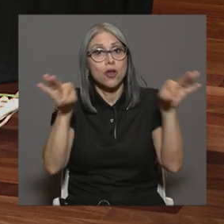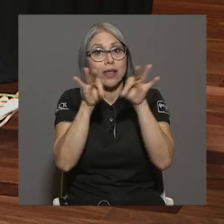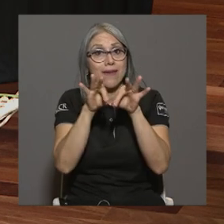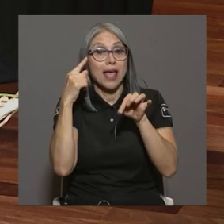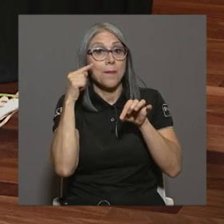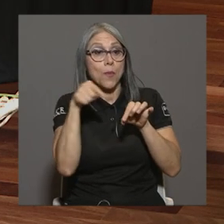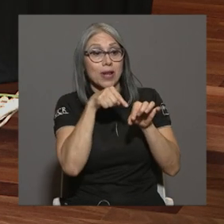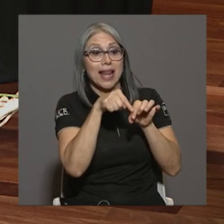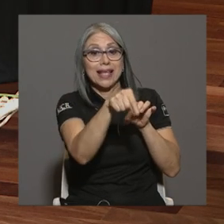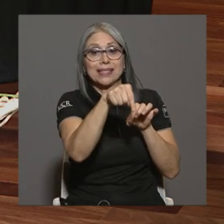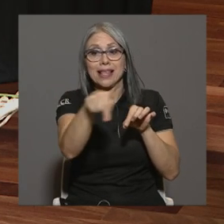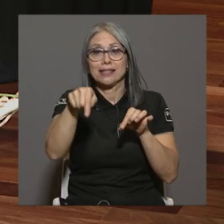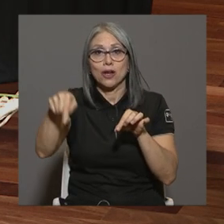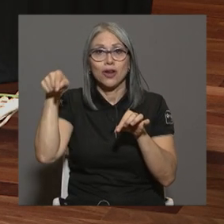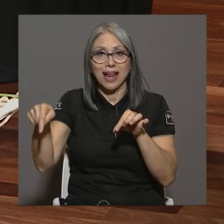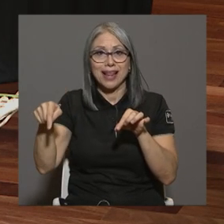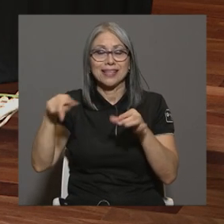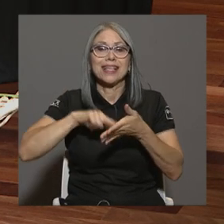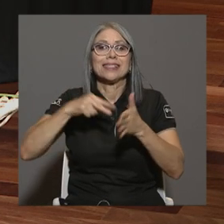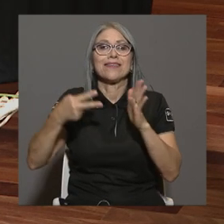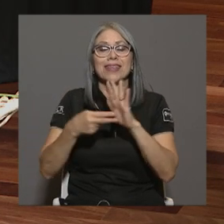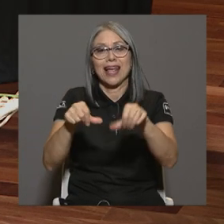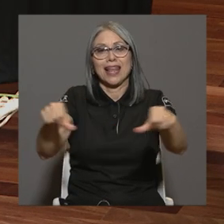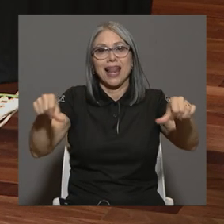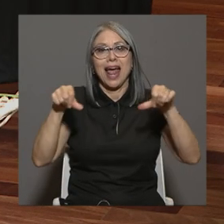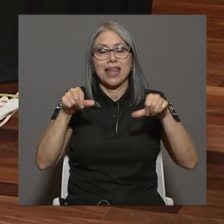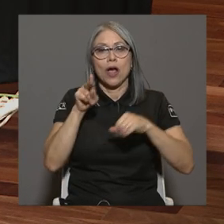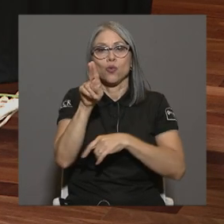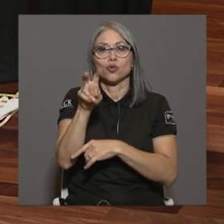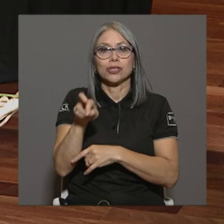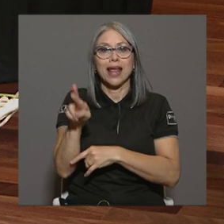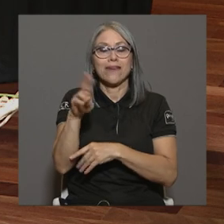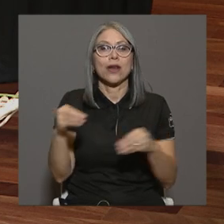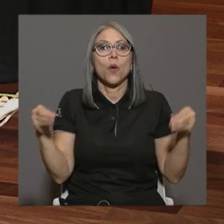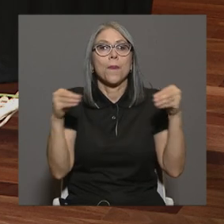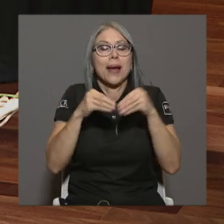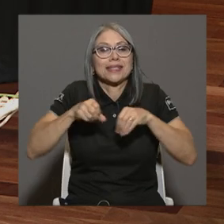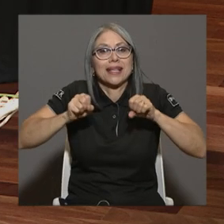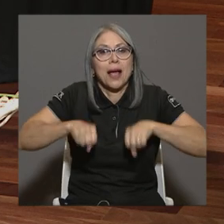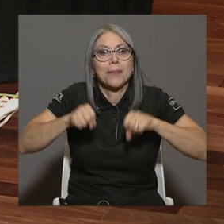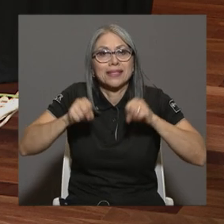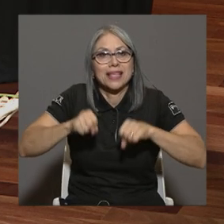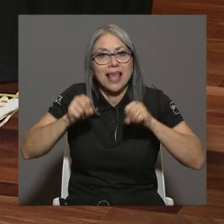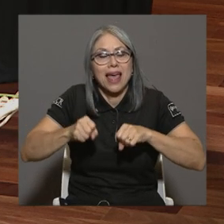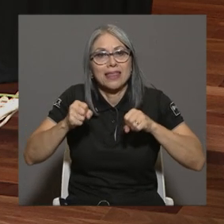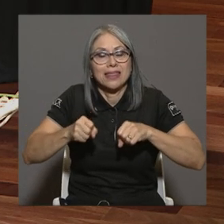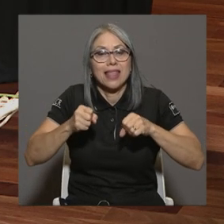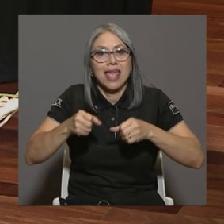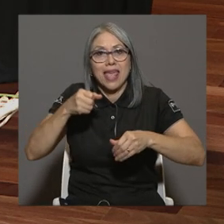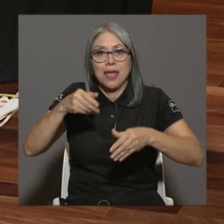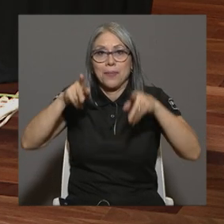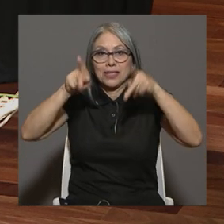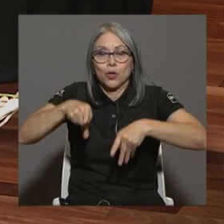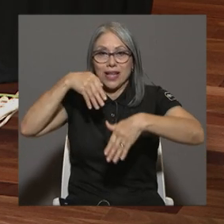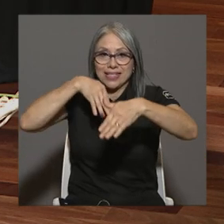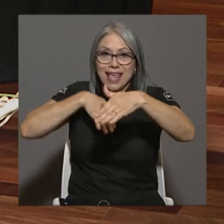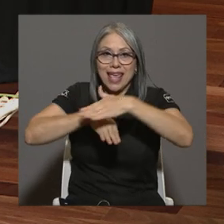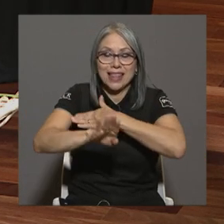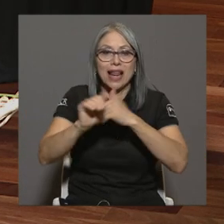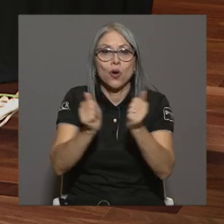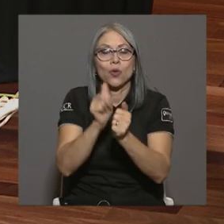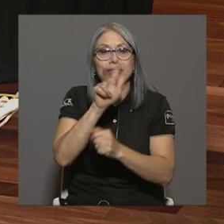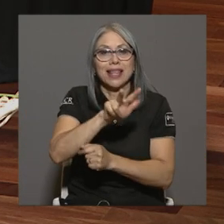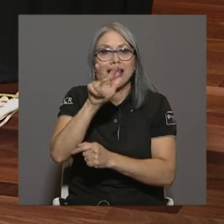regionales constituyen el área de la UCR con mayor capacidad de admisión, con un 36% de la